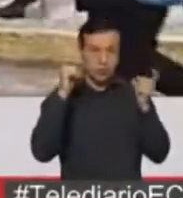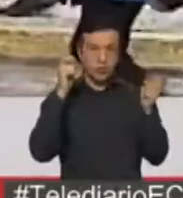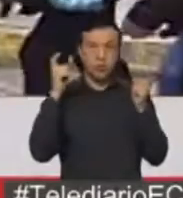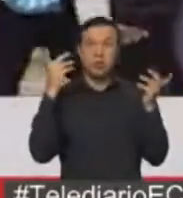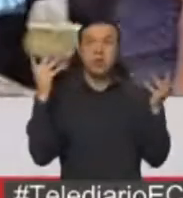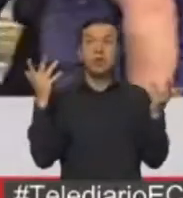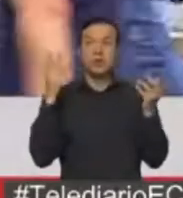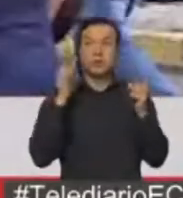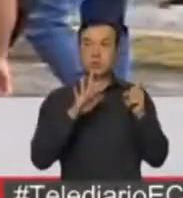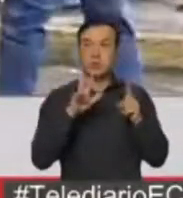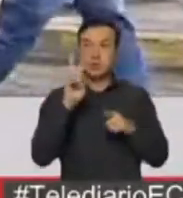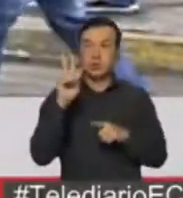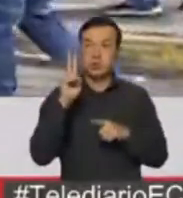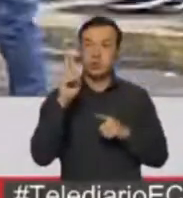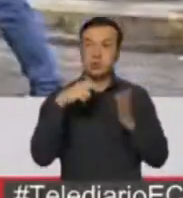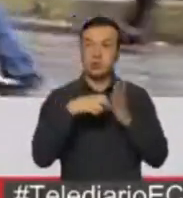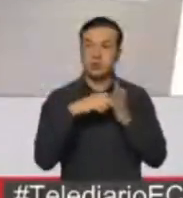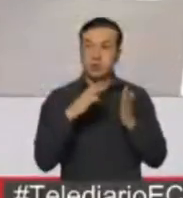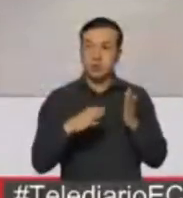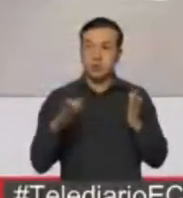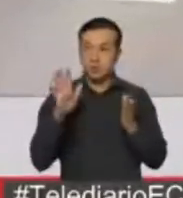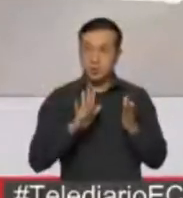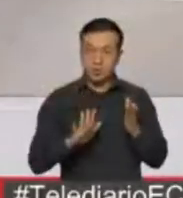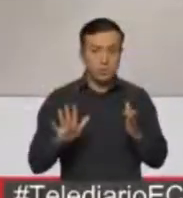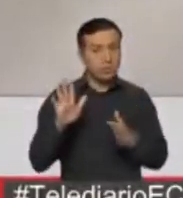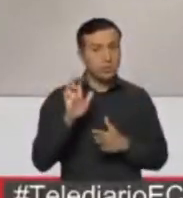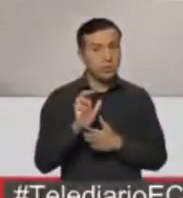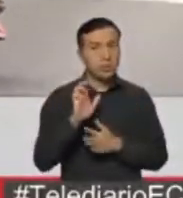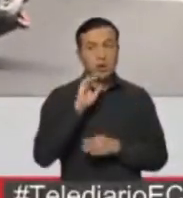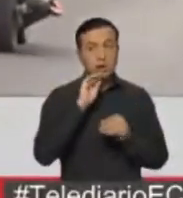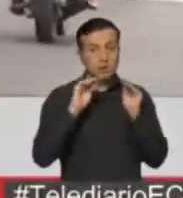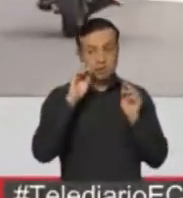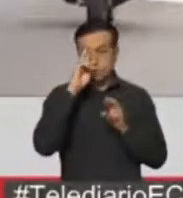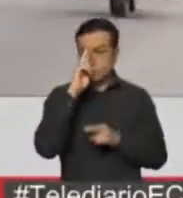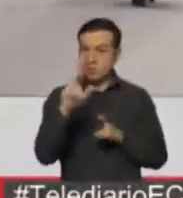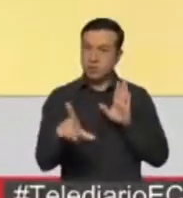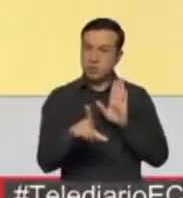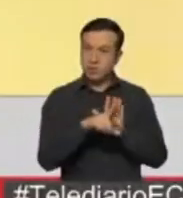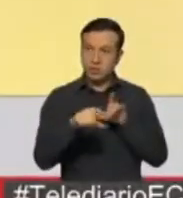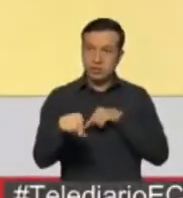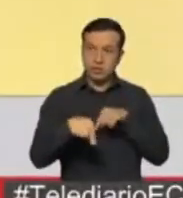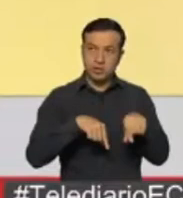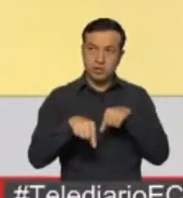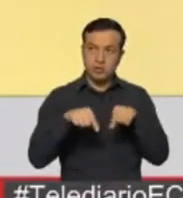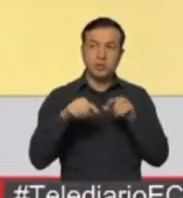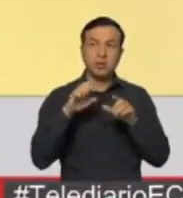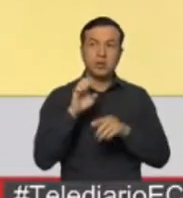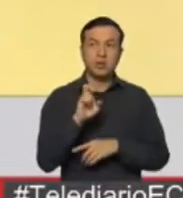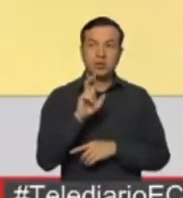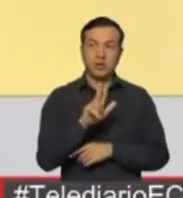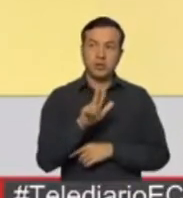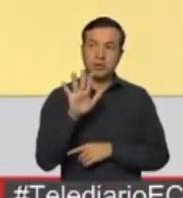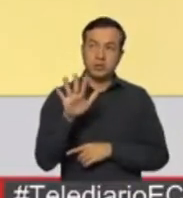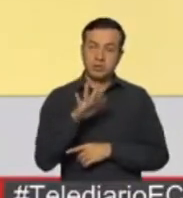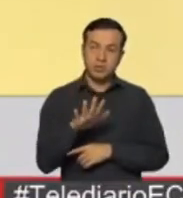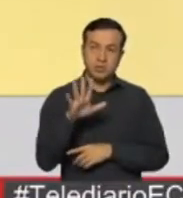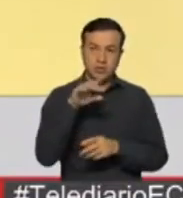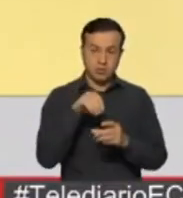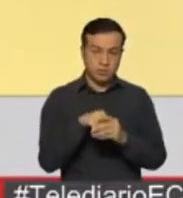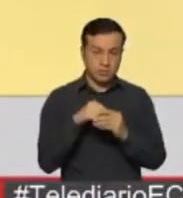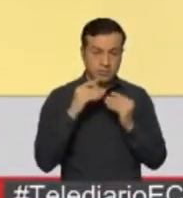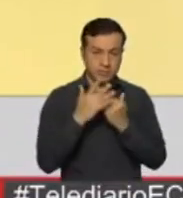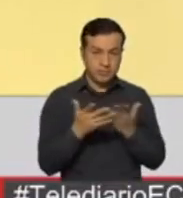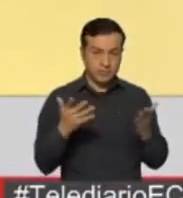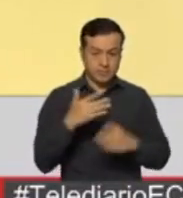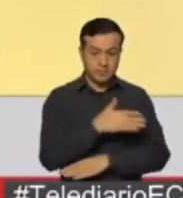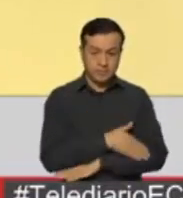las 62 terminales a nivel nacional y exhortó a respetar las leyes de tránsito. En la E35 vamos a tener un